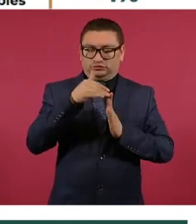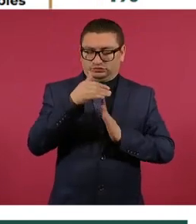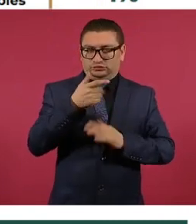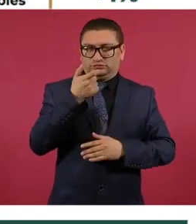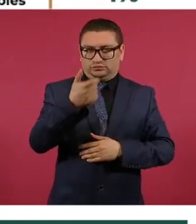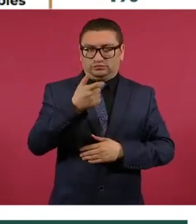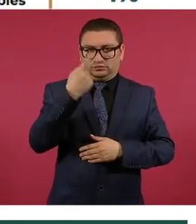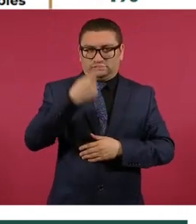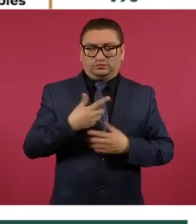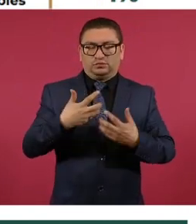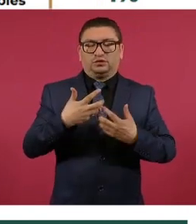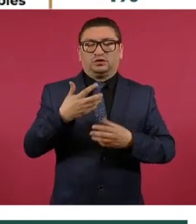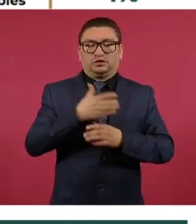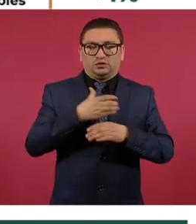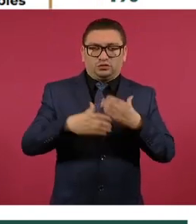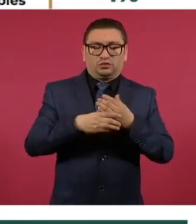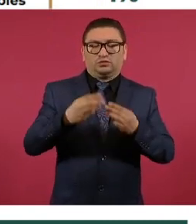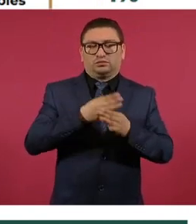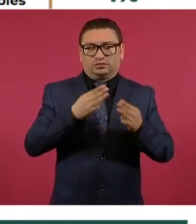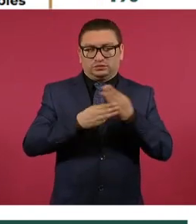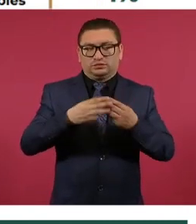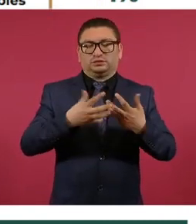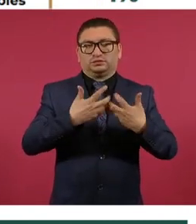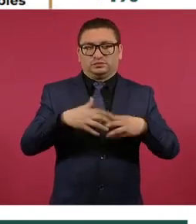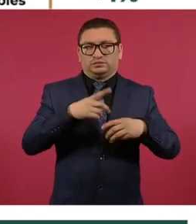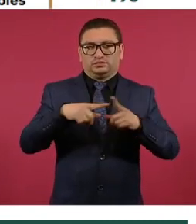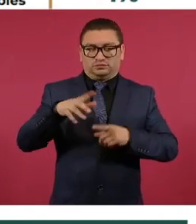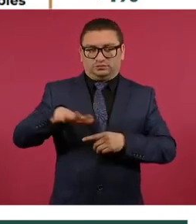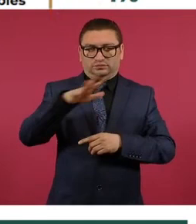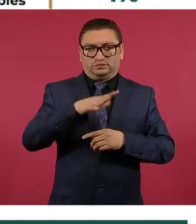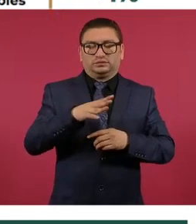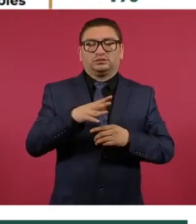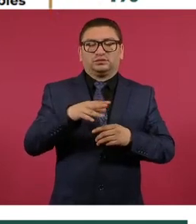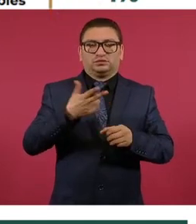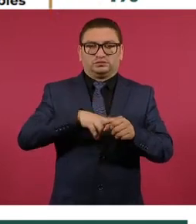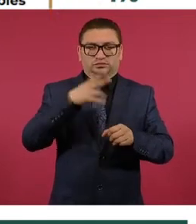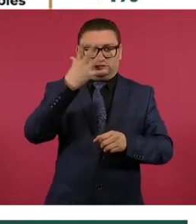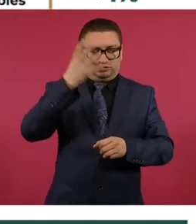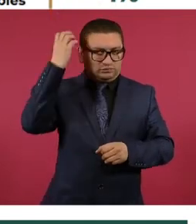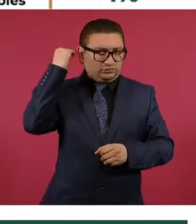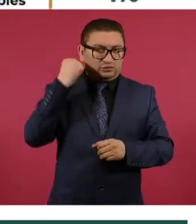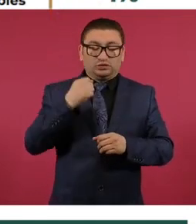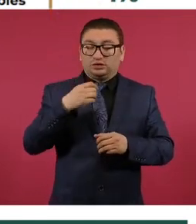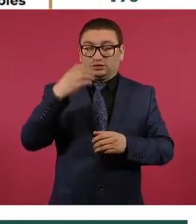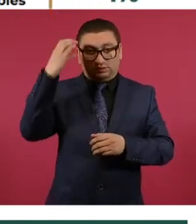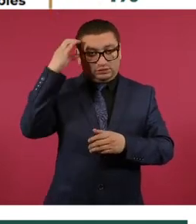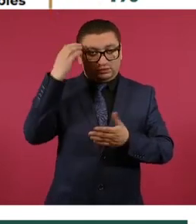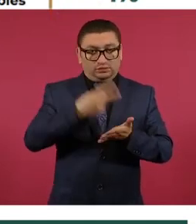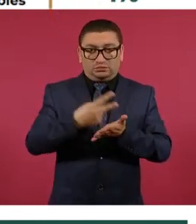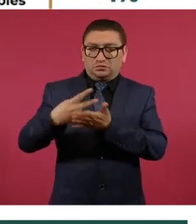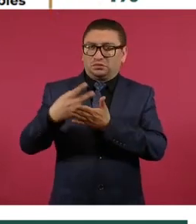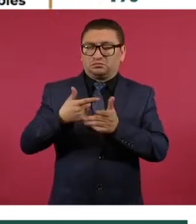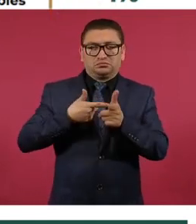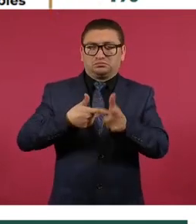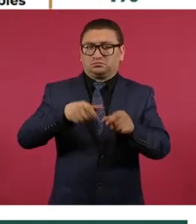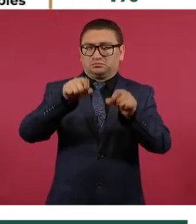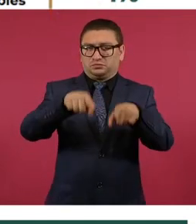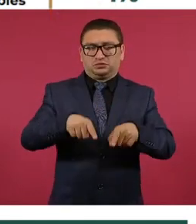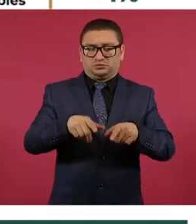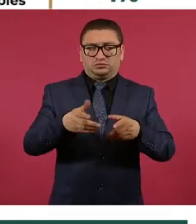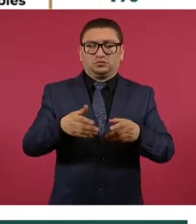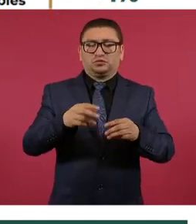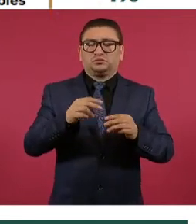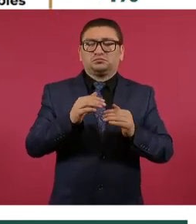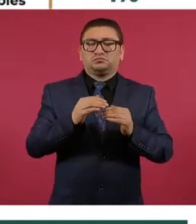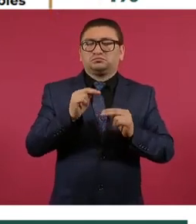equipo para hospitales inss bienestar de Morelos eh el número de camas censables se ha mantenido estable un pequeño